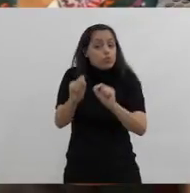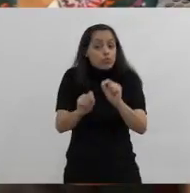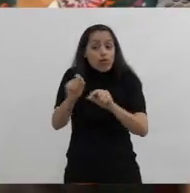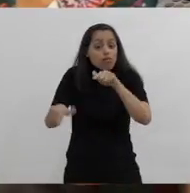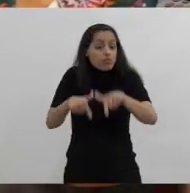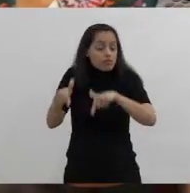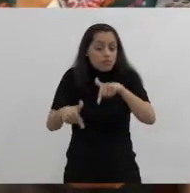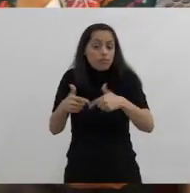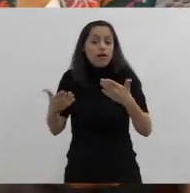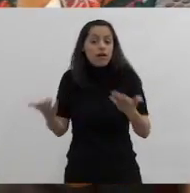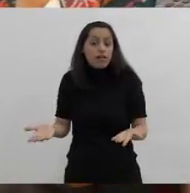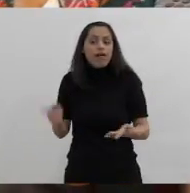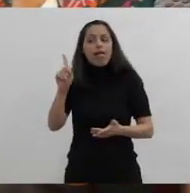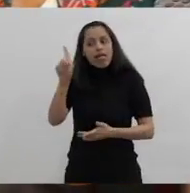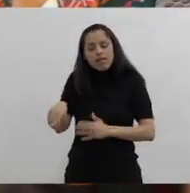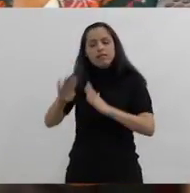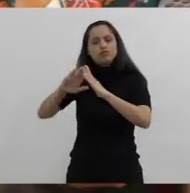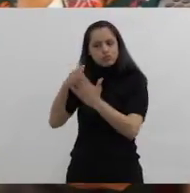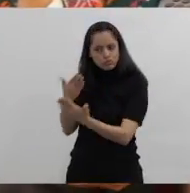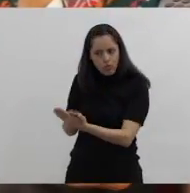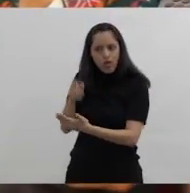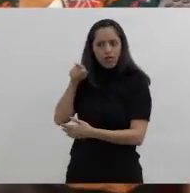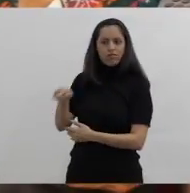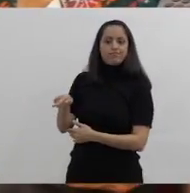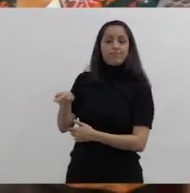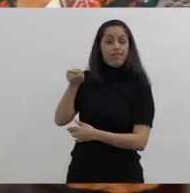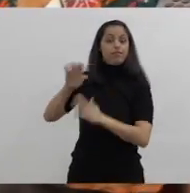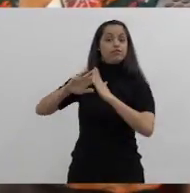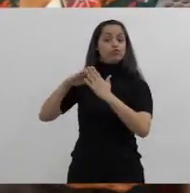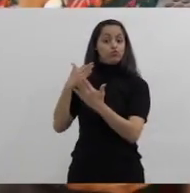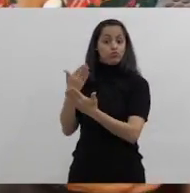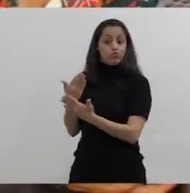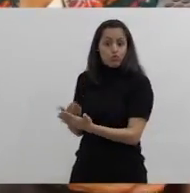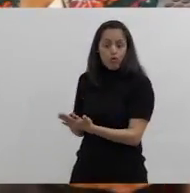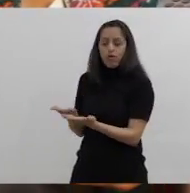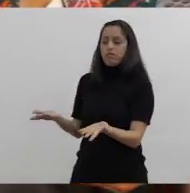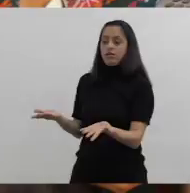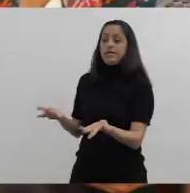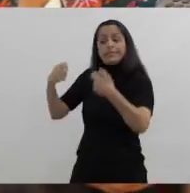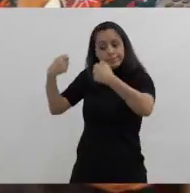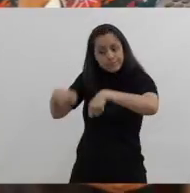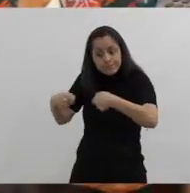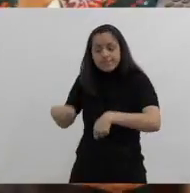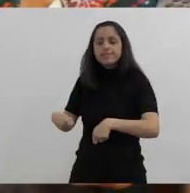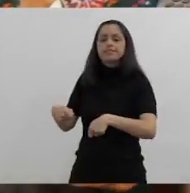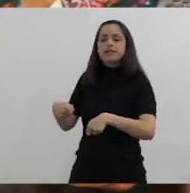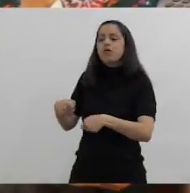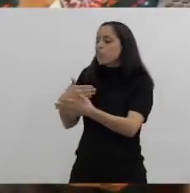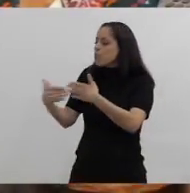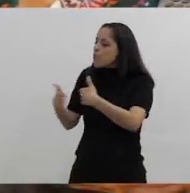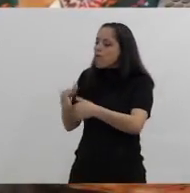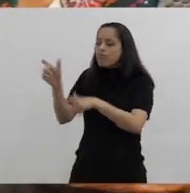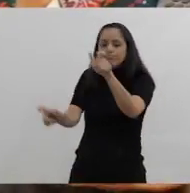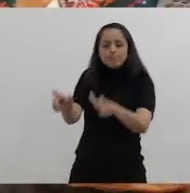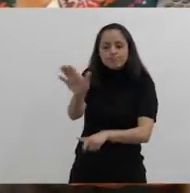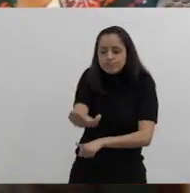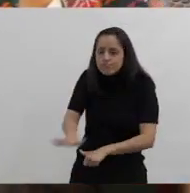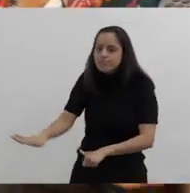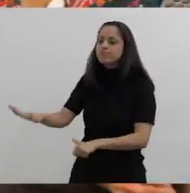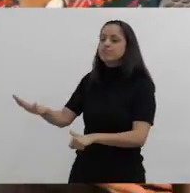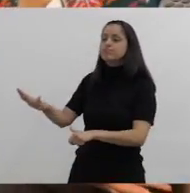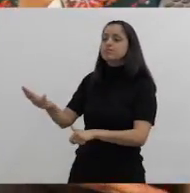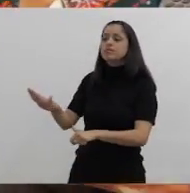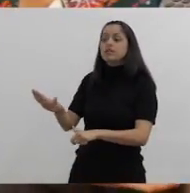sabía que una escuela debe recibir a cualquier chico,